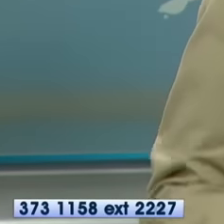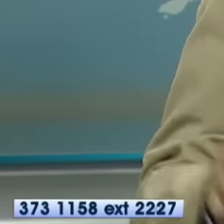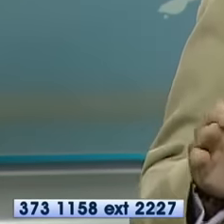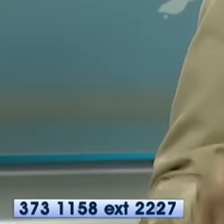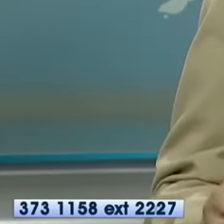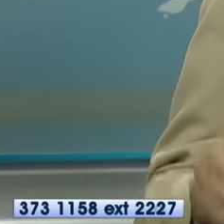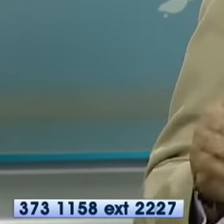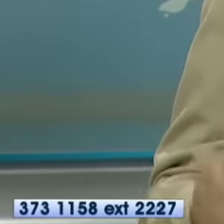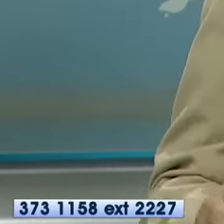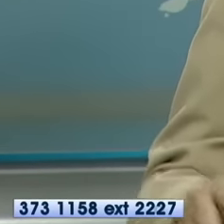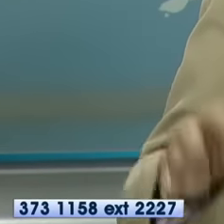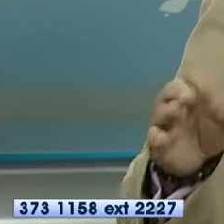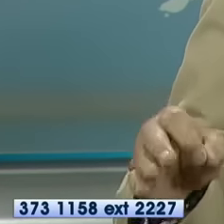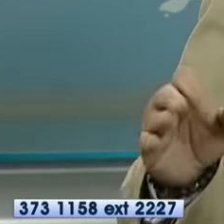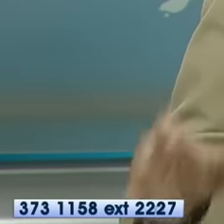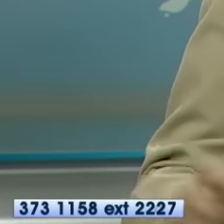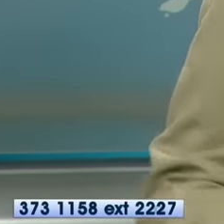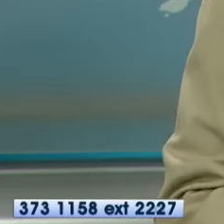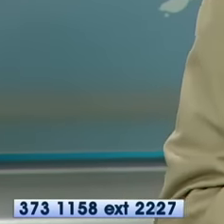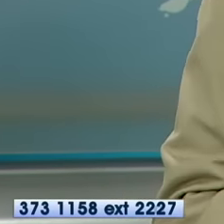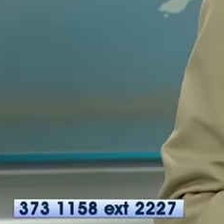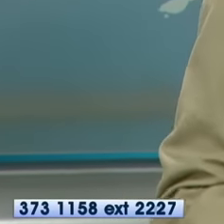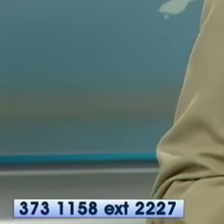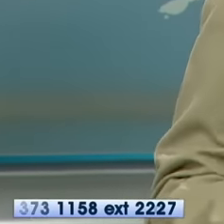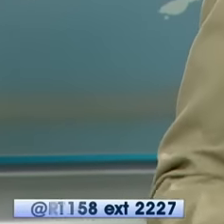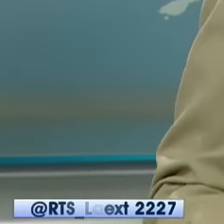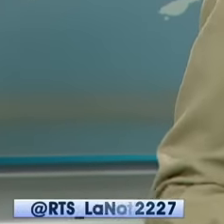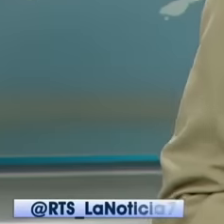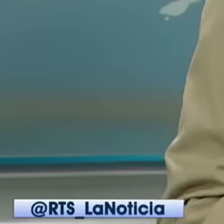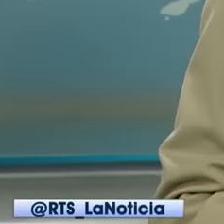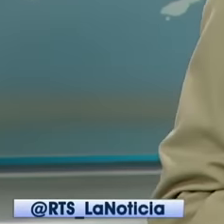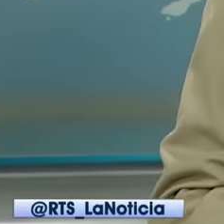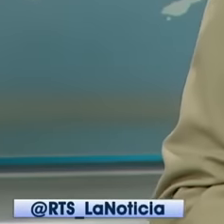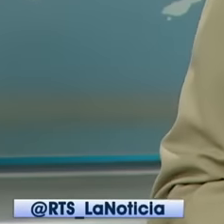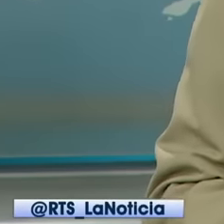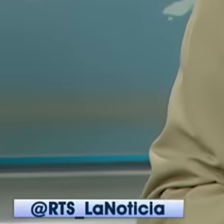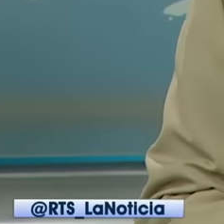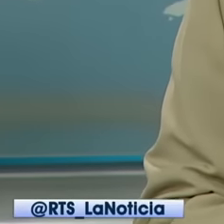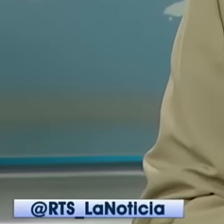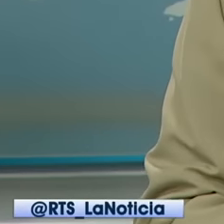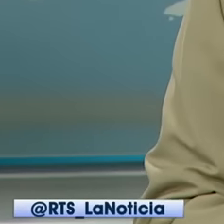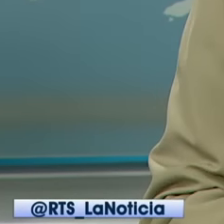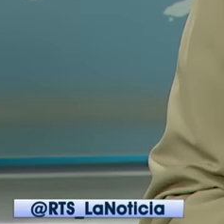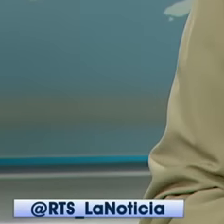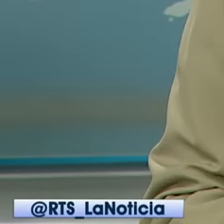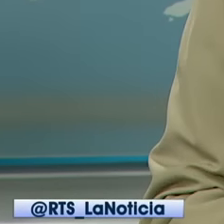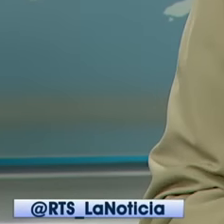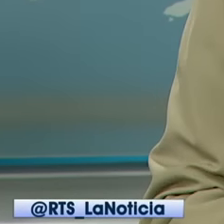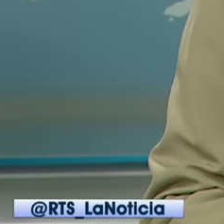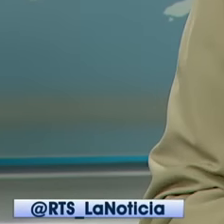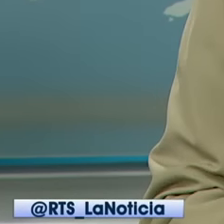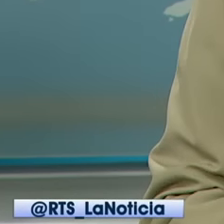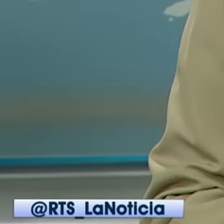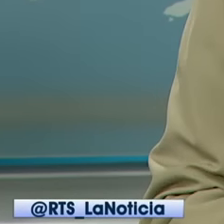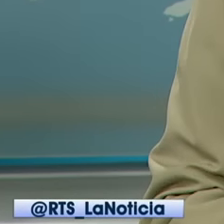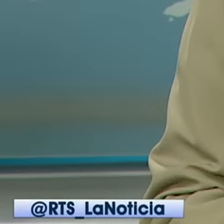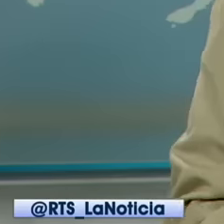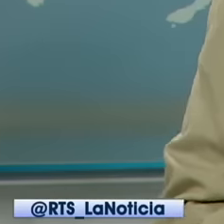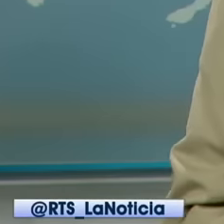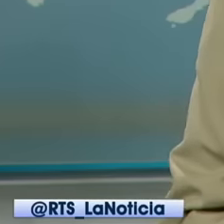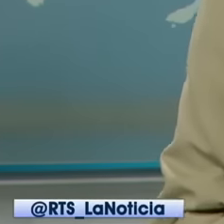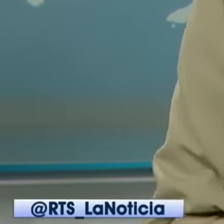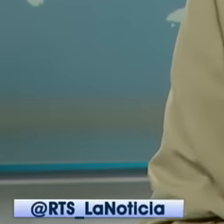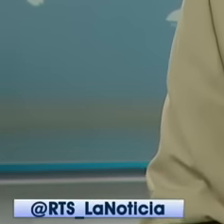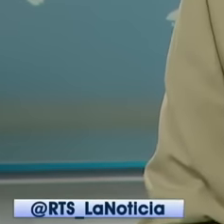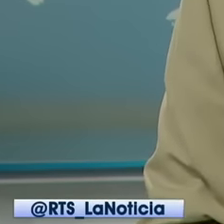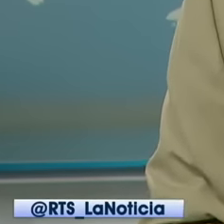tener chocolate caliente y rosca de Reyes. Gastoncito va a poner la rosca, el señor productor. Sí. Él pone la rosca y el resto,